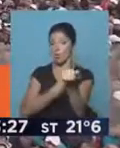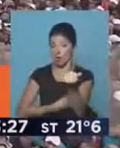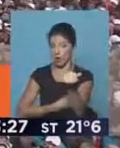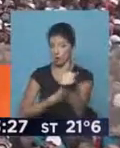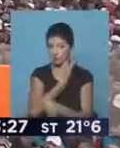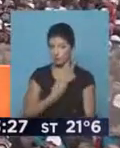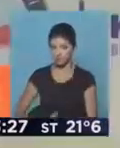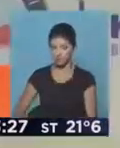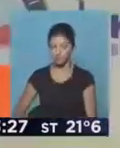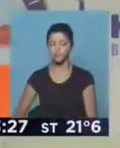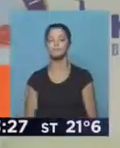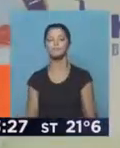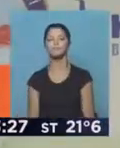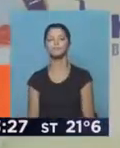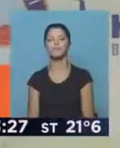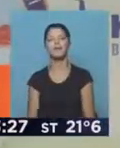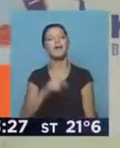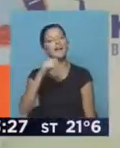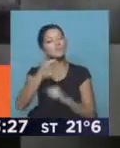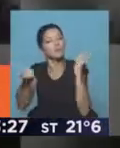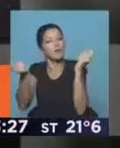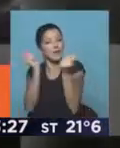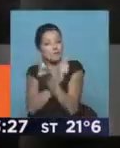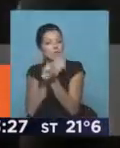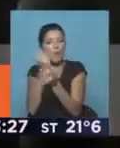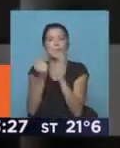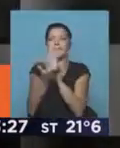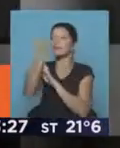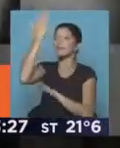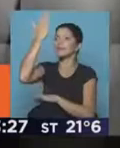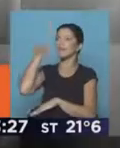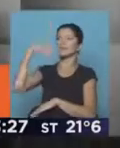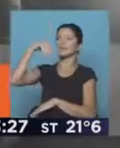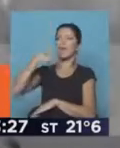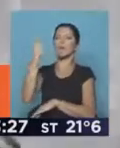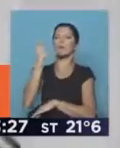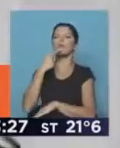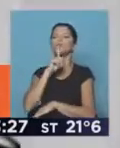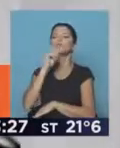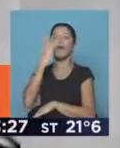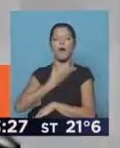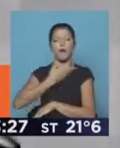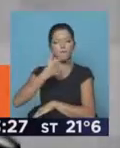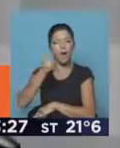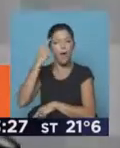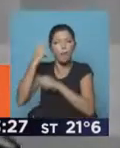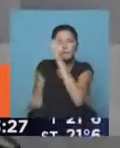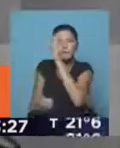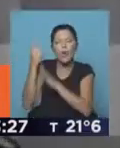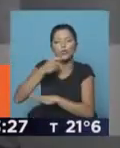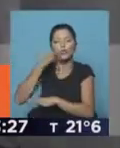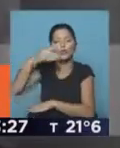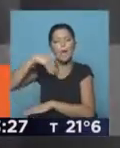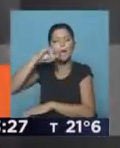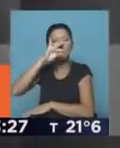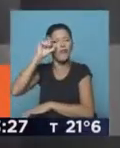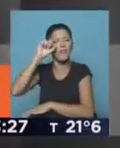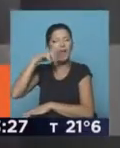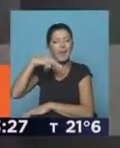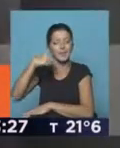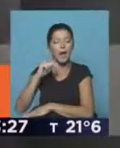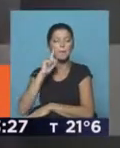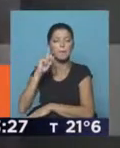Un cambio que representa una verdadera innovación desde que Mustafa Kemal Atatürk fundó la Turquía moderna en 1913.